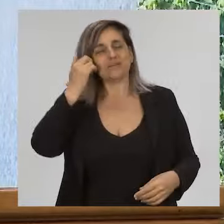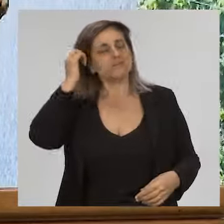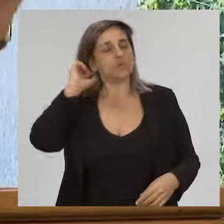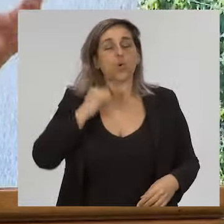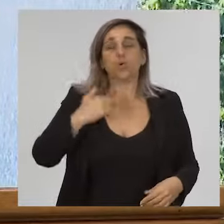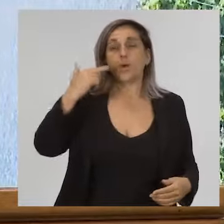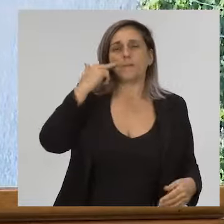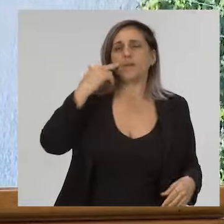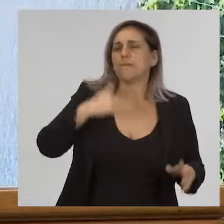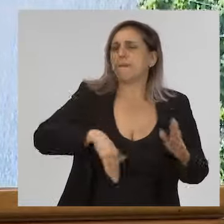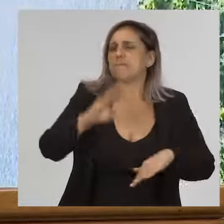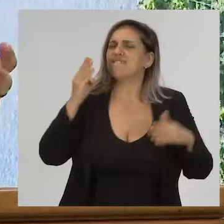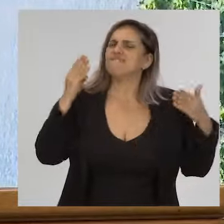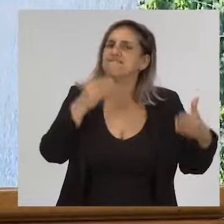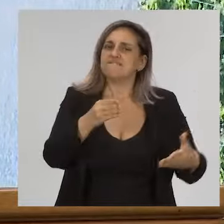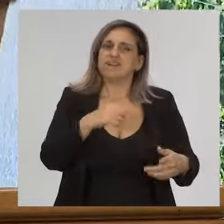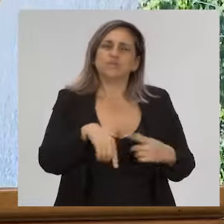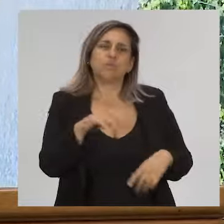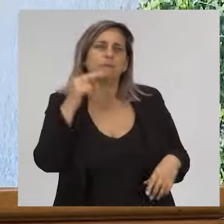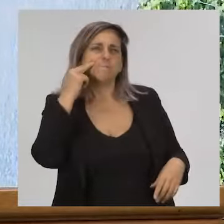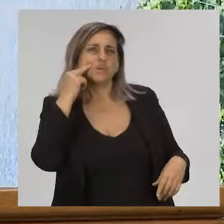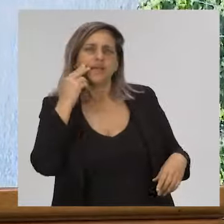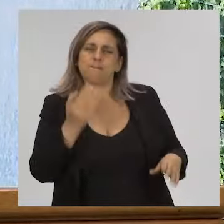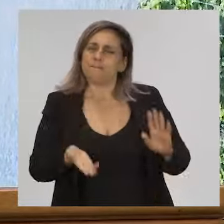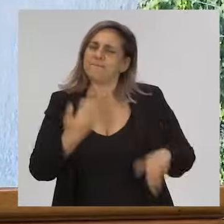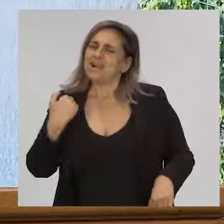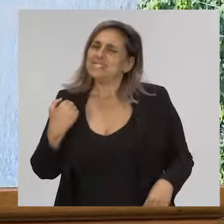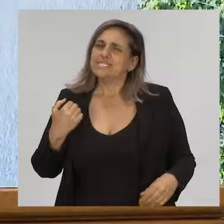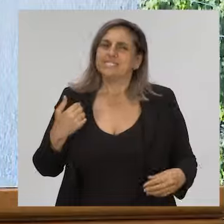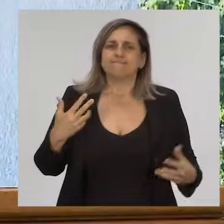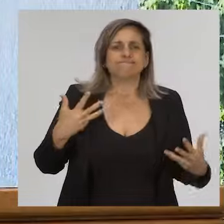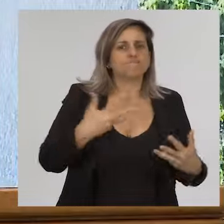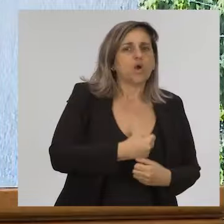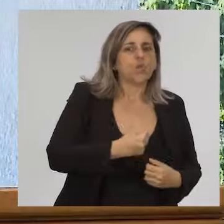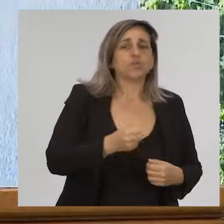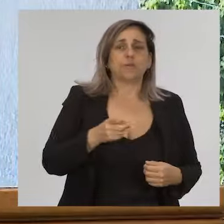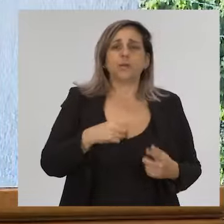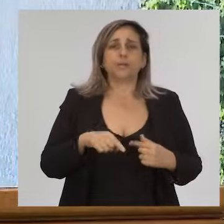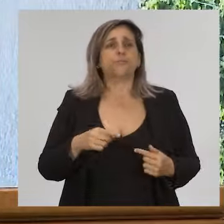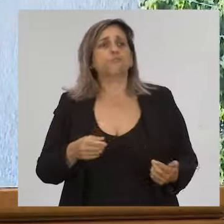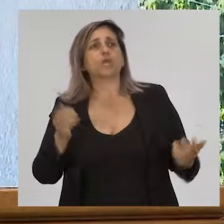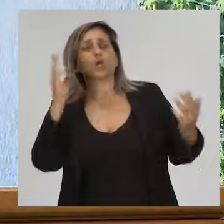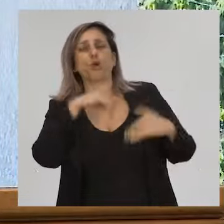O dentro de los varios problemas hay uno que es el más importante y ese como que te rodea todo.